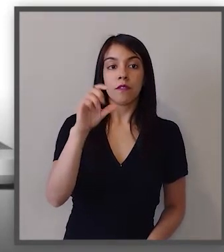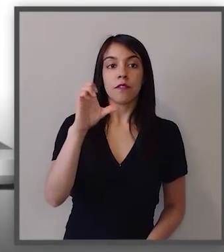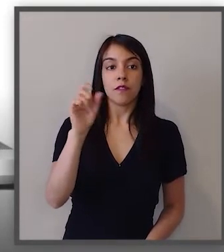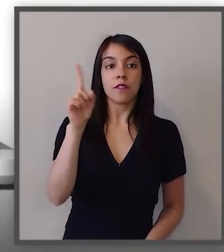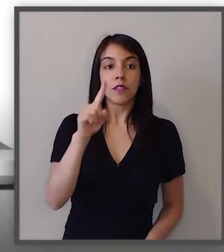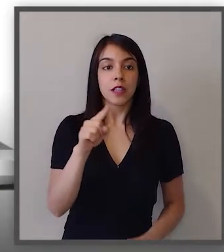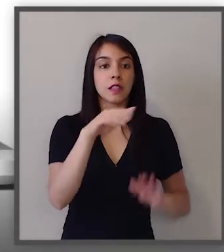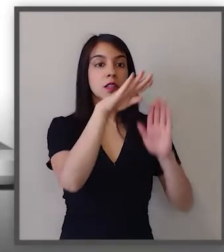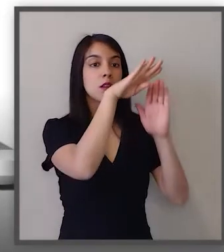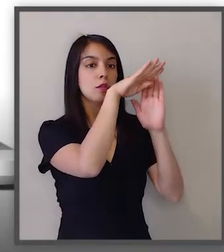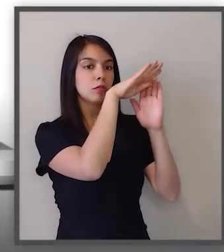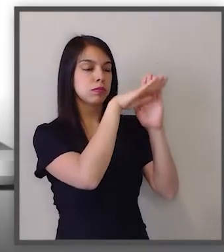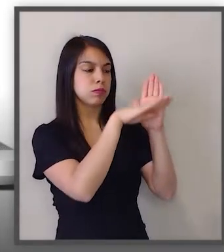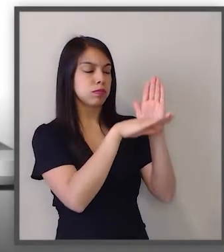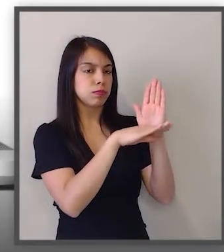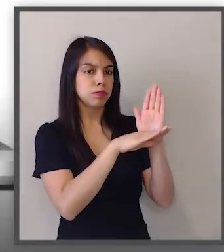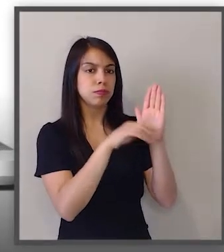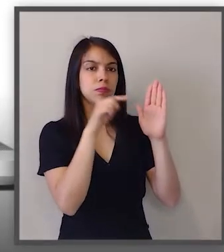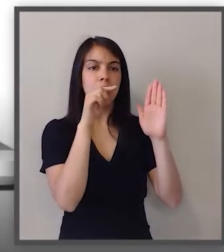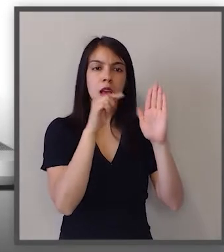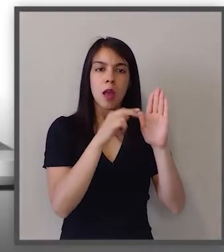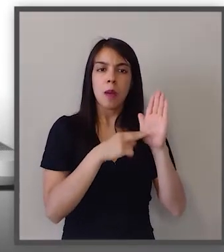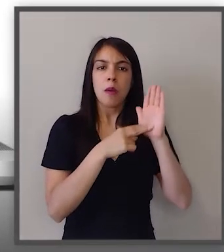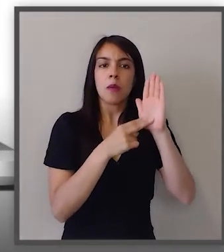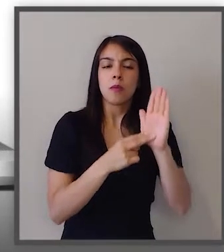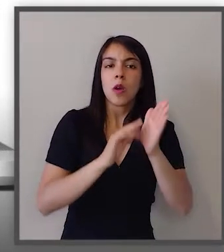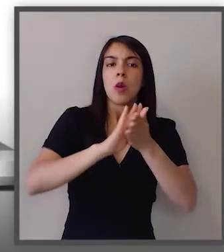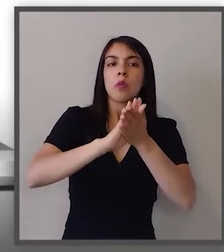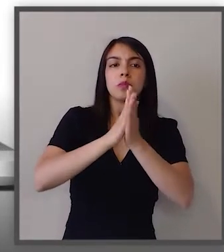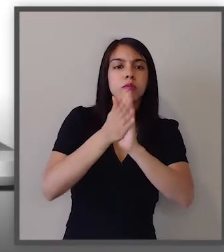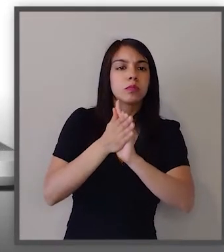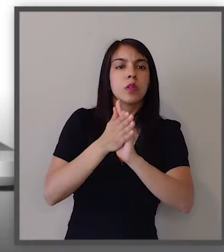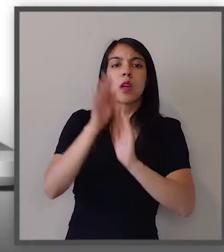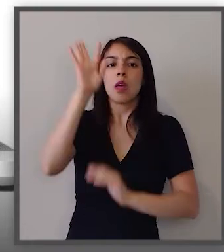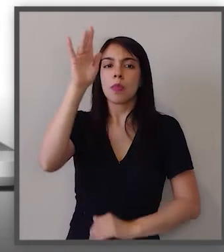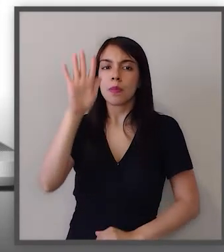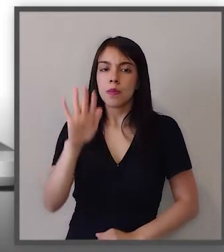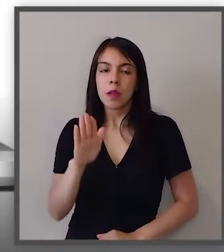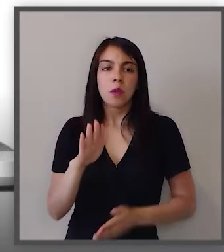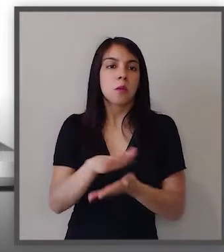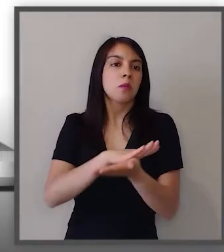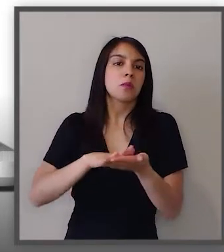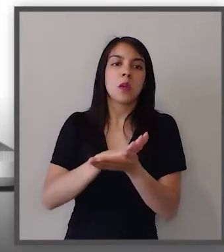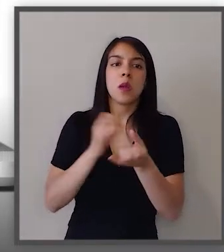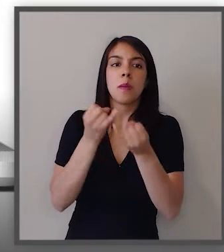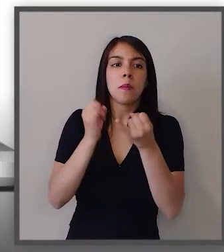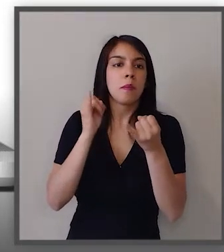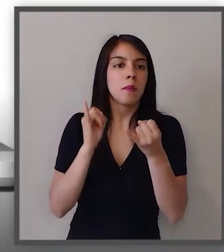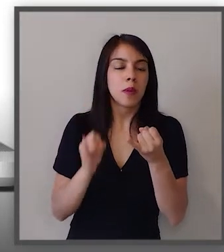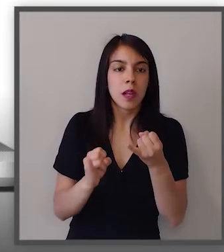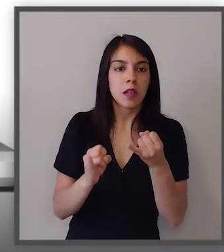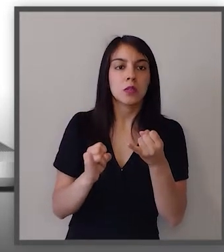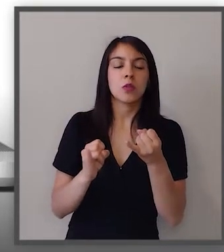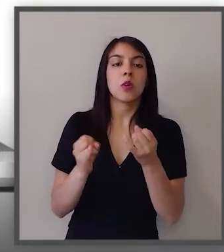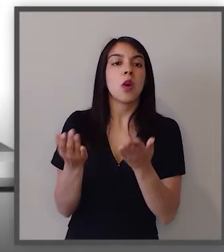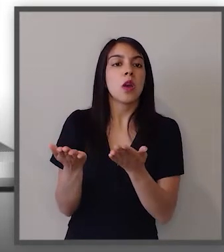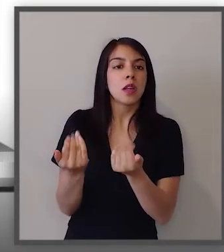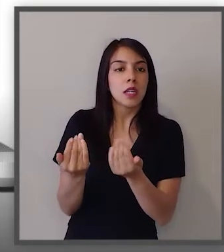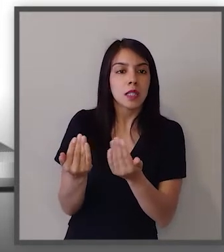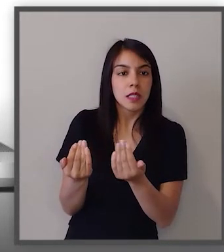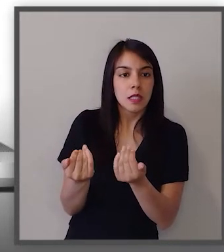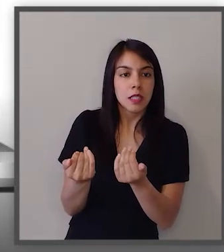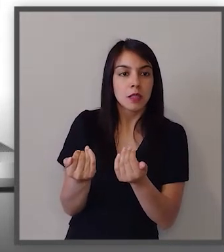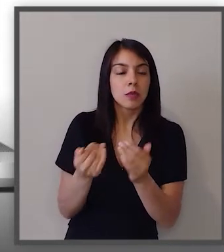Las bases entregarán detalles como plazos, condiciones, requisitos y criterios de evaluación que el postulante debe conocer para